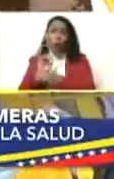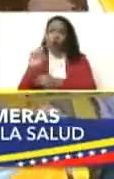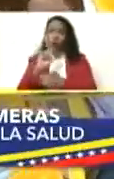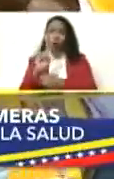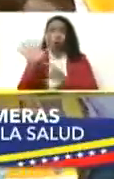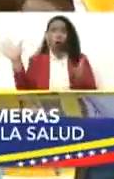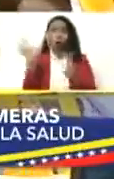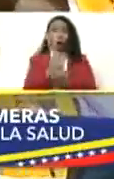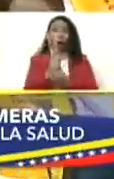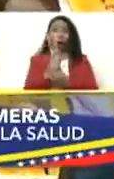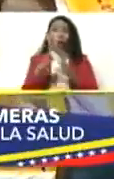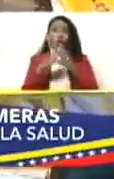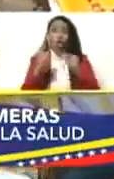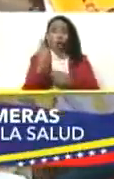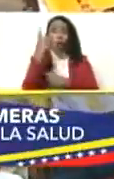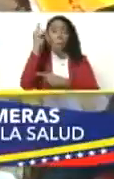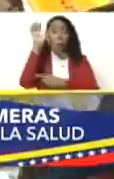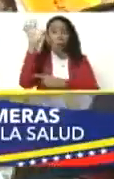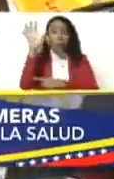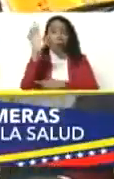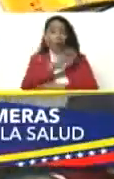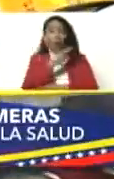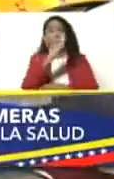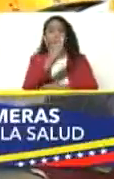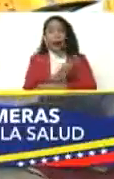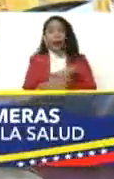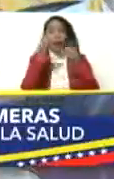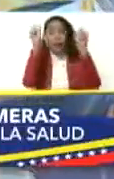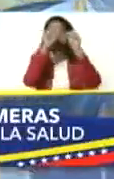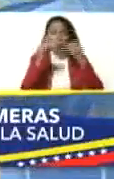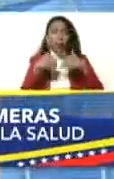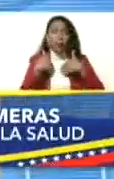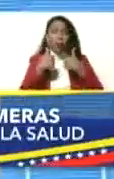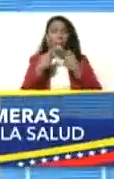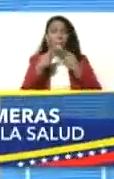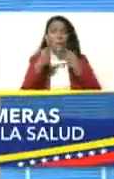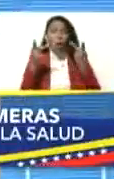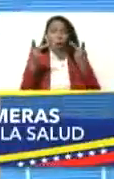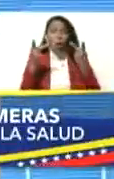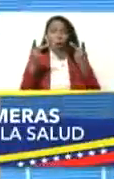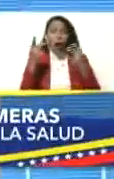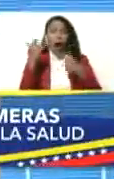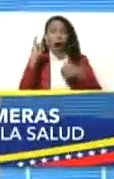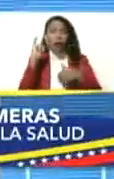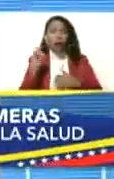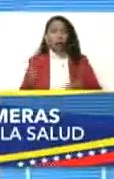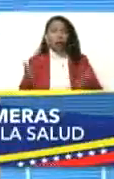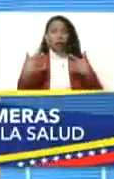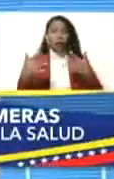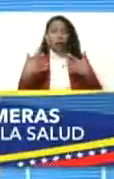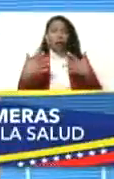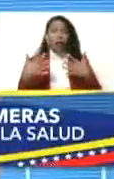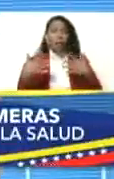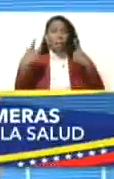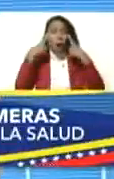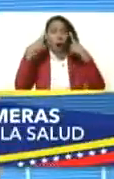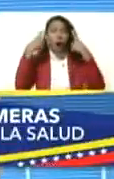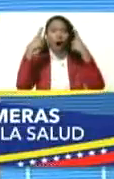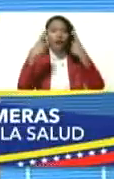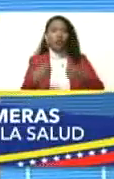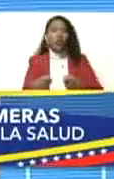una nación y viene a fortalecer un sistema de salud público que está urgido de profesionales